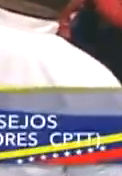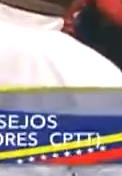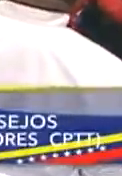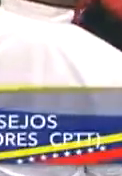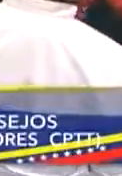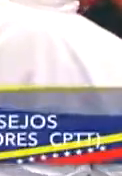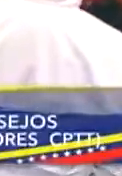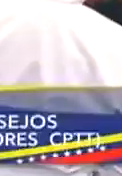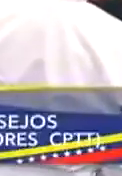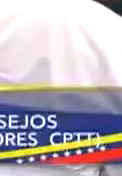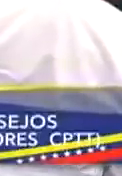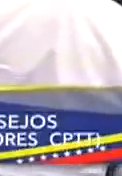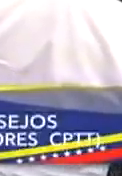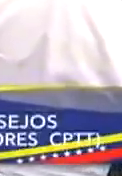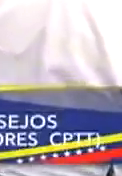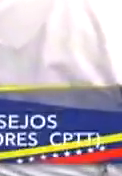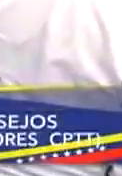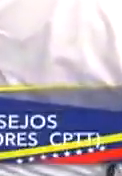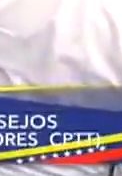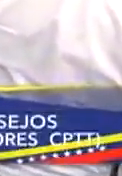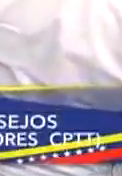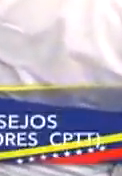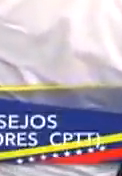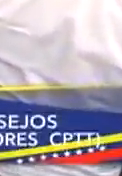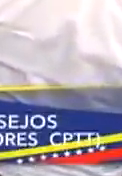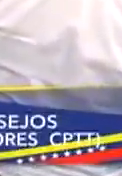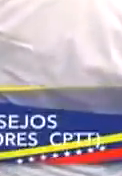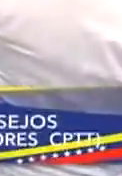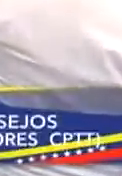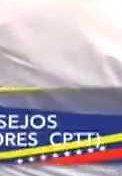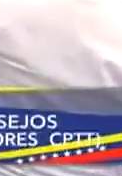Esta canción de tantos recuerdos.